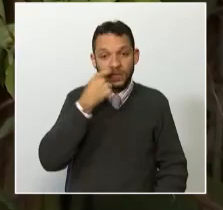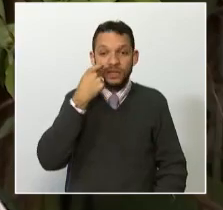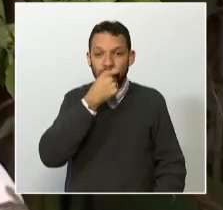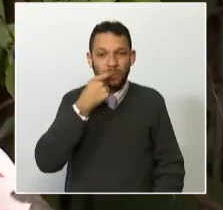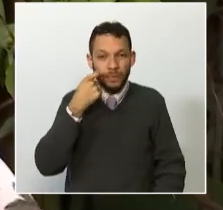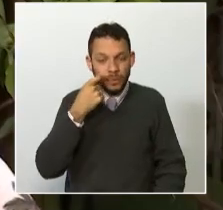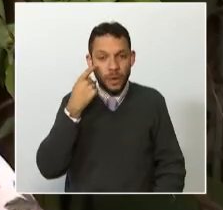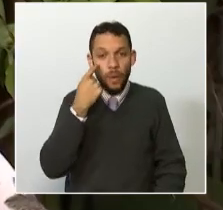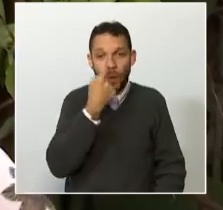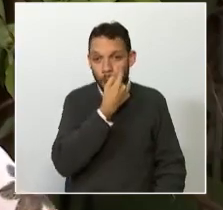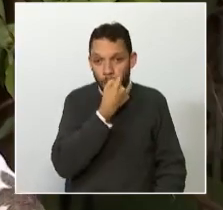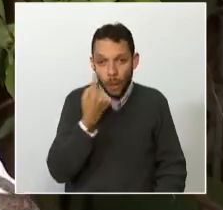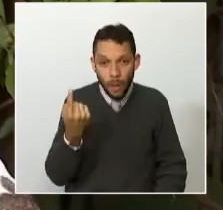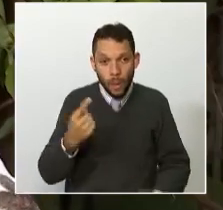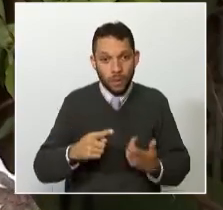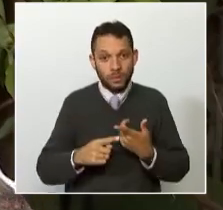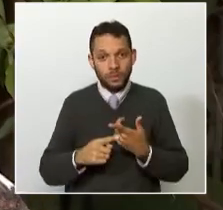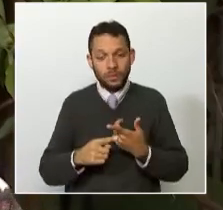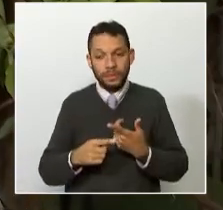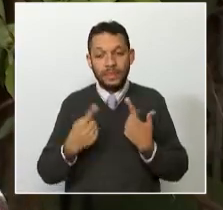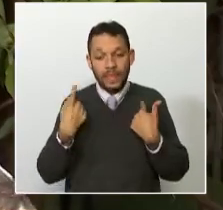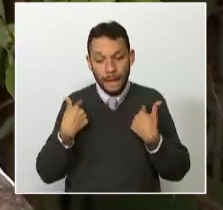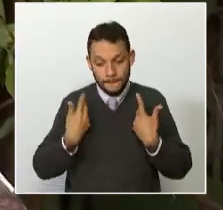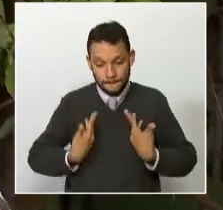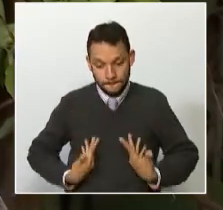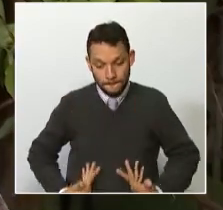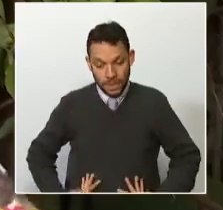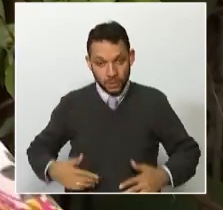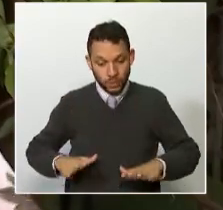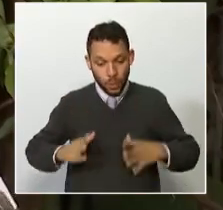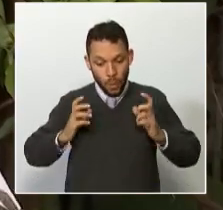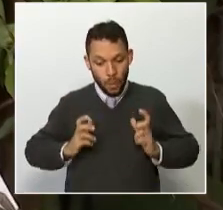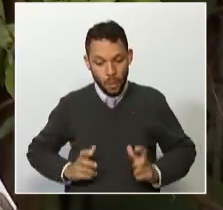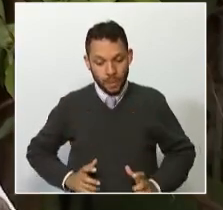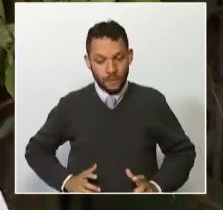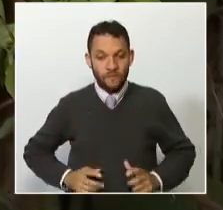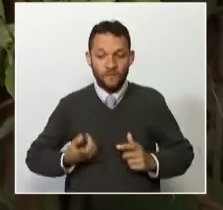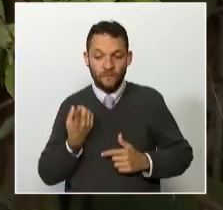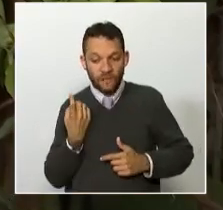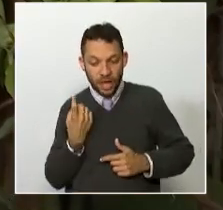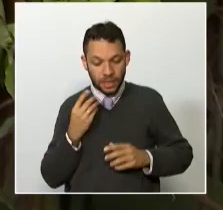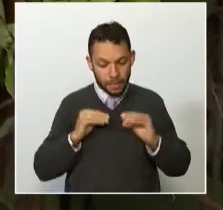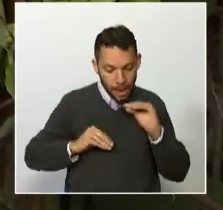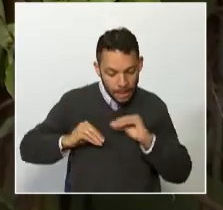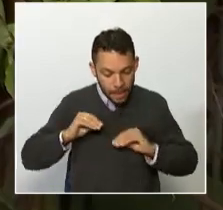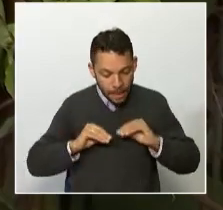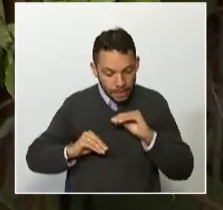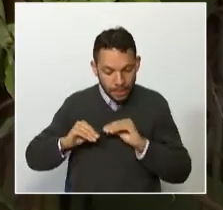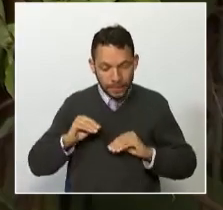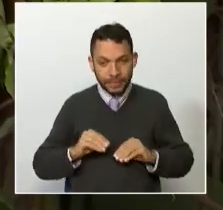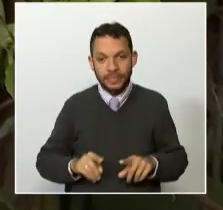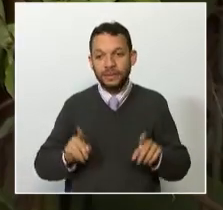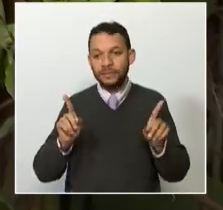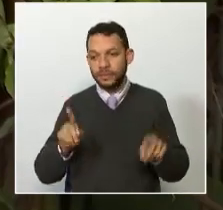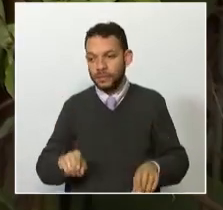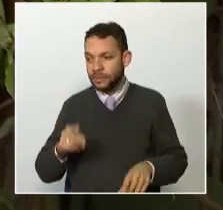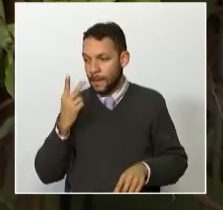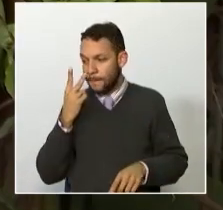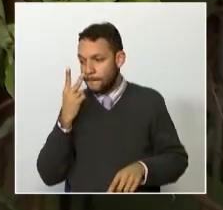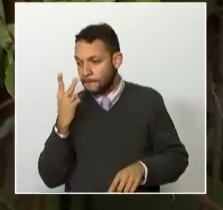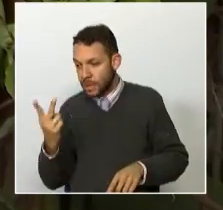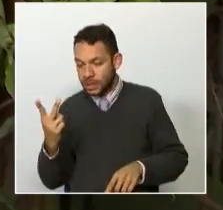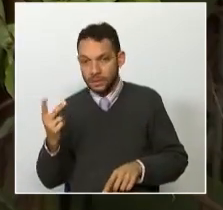el ojo y afecta la zona de la espalda, la zona baja. Y pues ahí vi que realmente mi